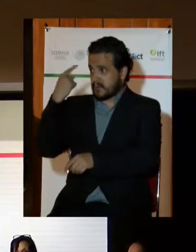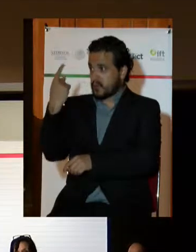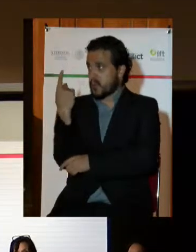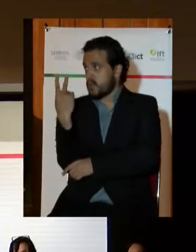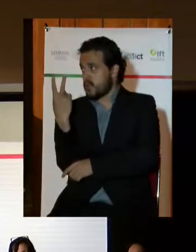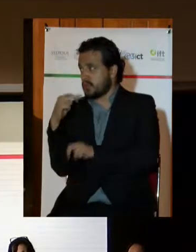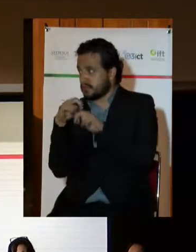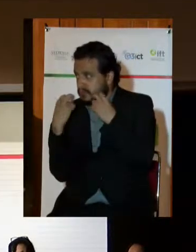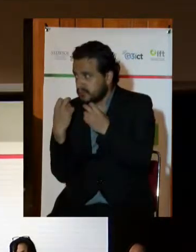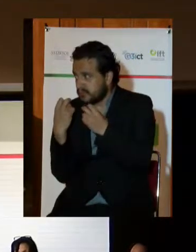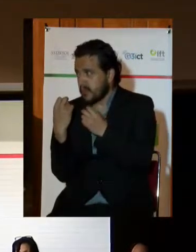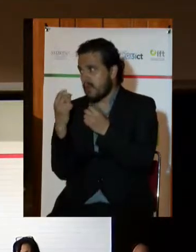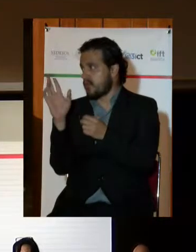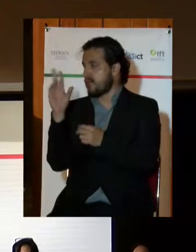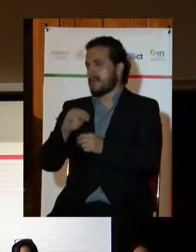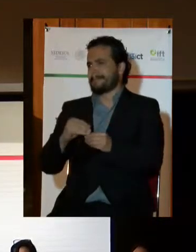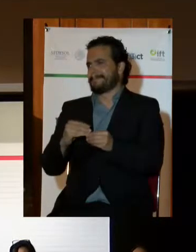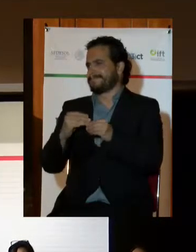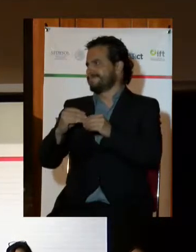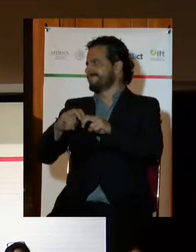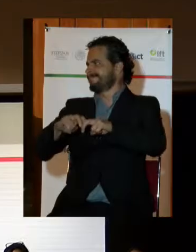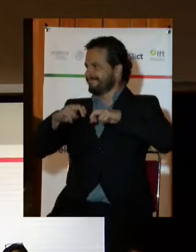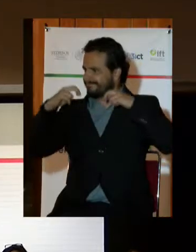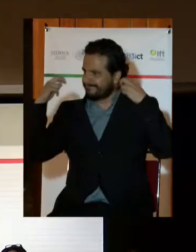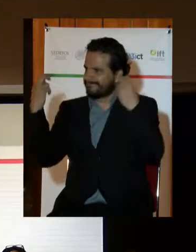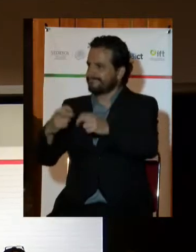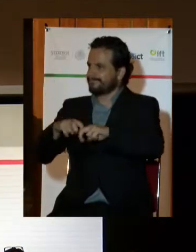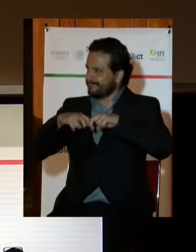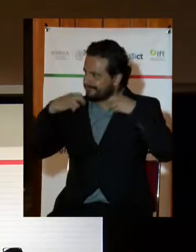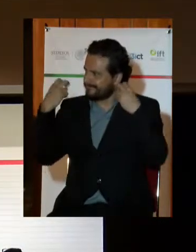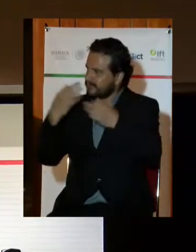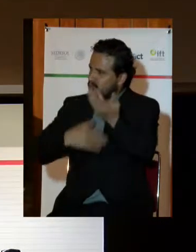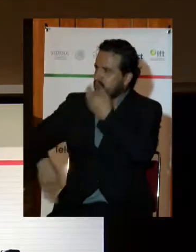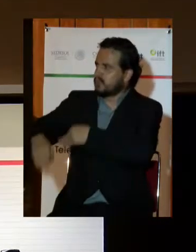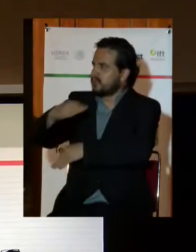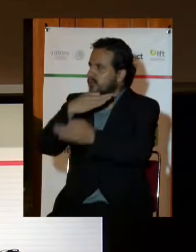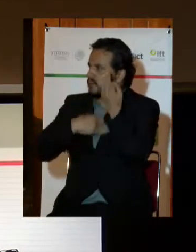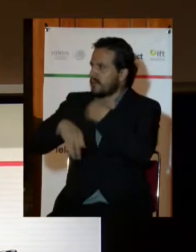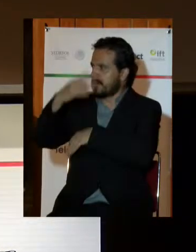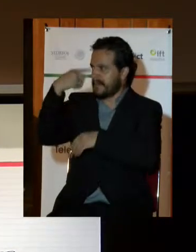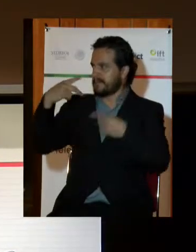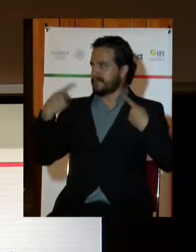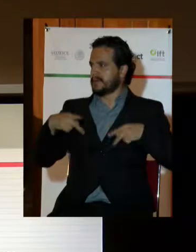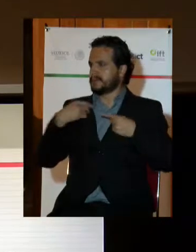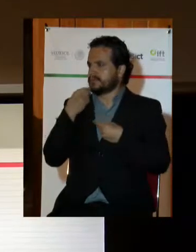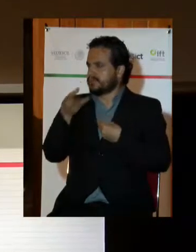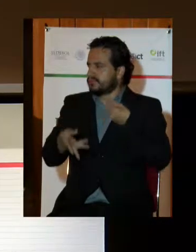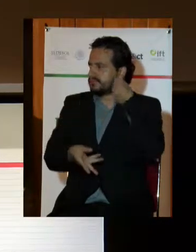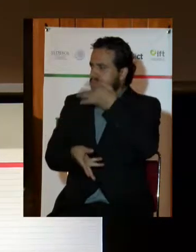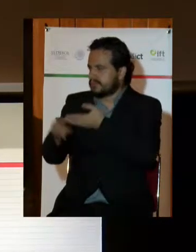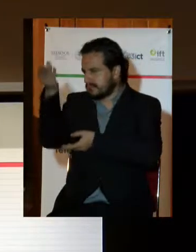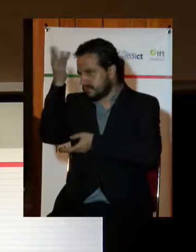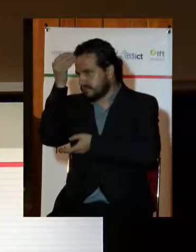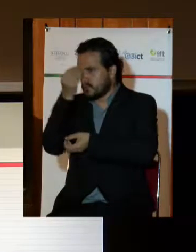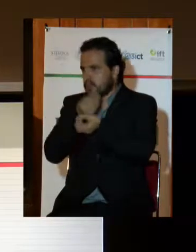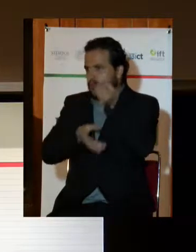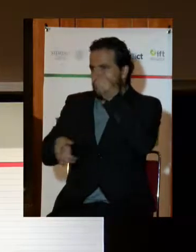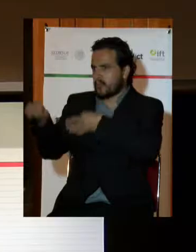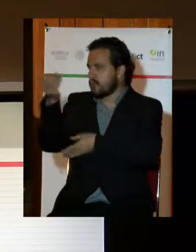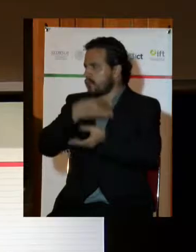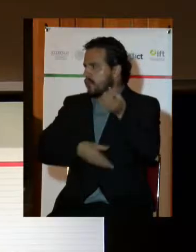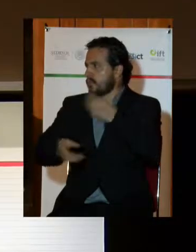Muchísimas gracias. Me parece fundamental, y aquí quizá pase la palabra al doctor Hernández Maya, porque según tengo entendido hubo, y